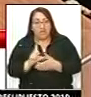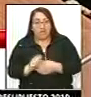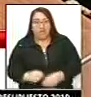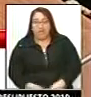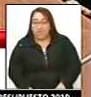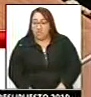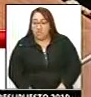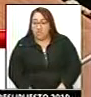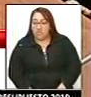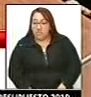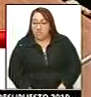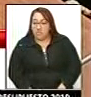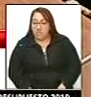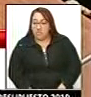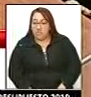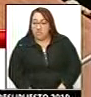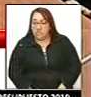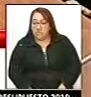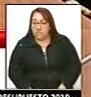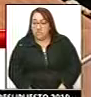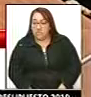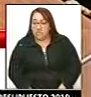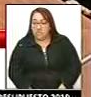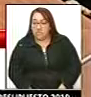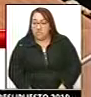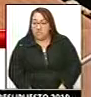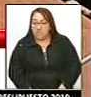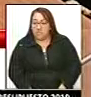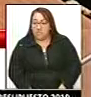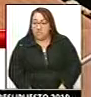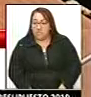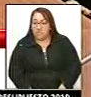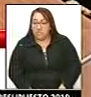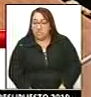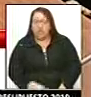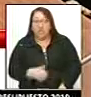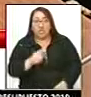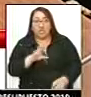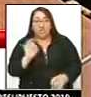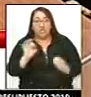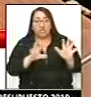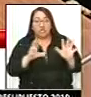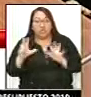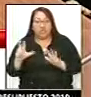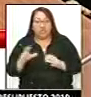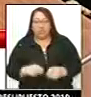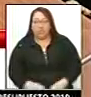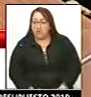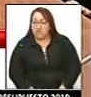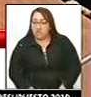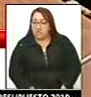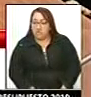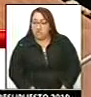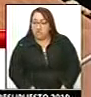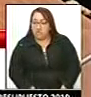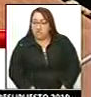y en el resto del país, ¿no? De 588. Ahora, de acuerdo a la norma sectorial, que